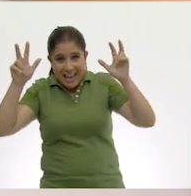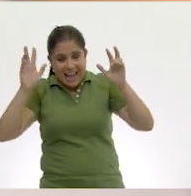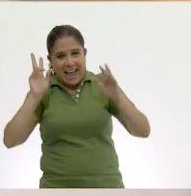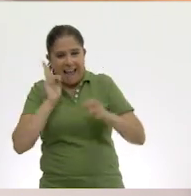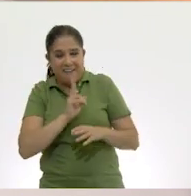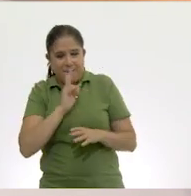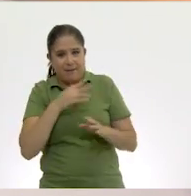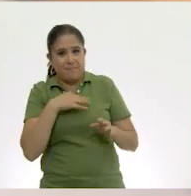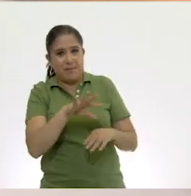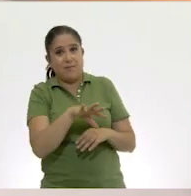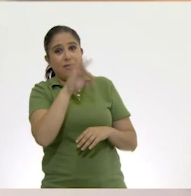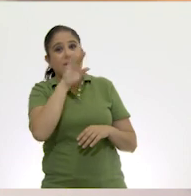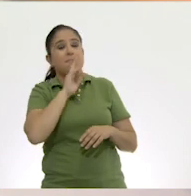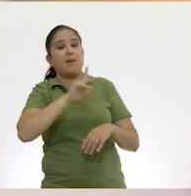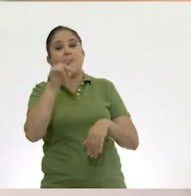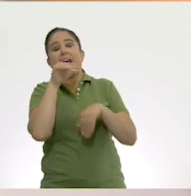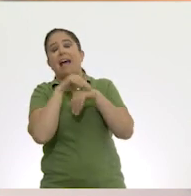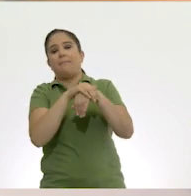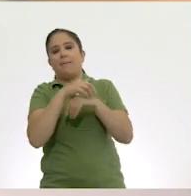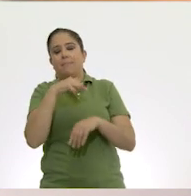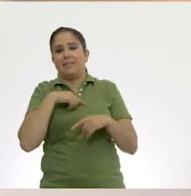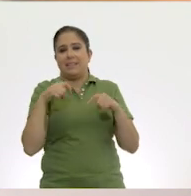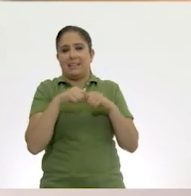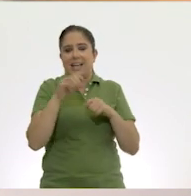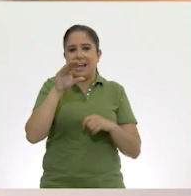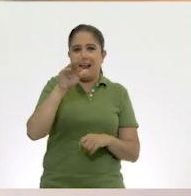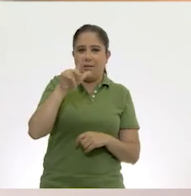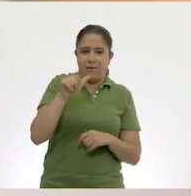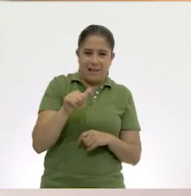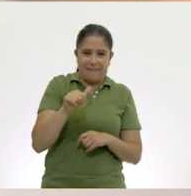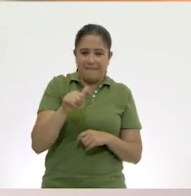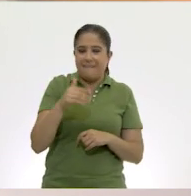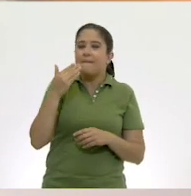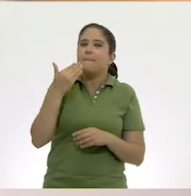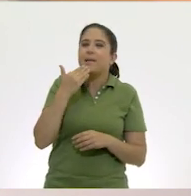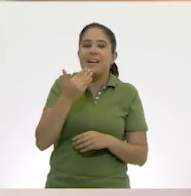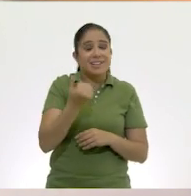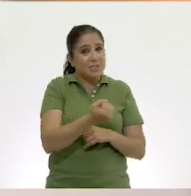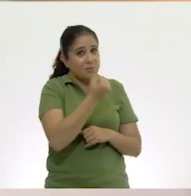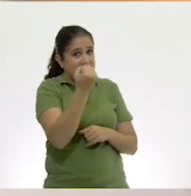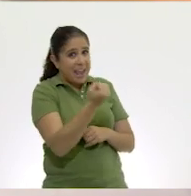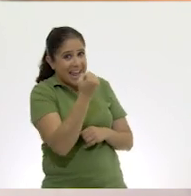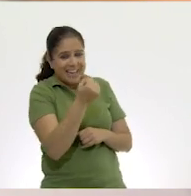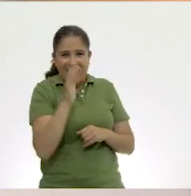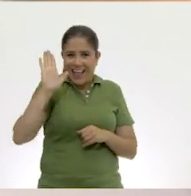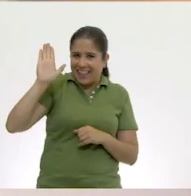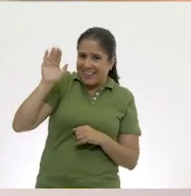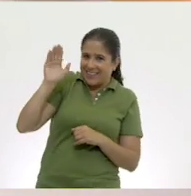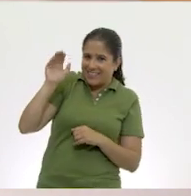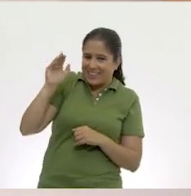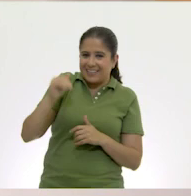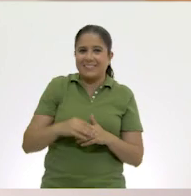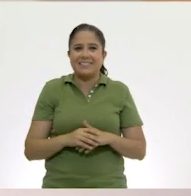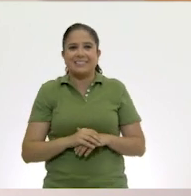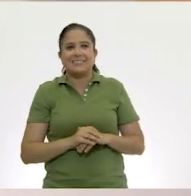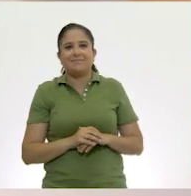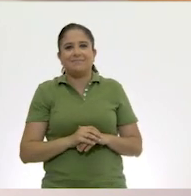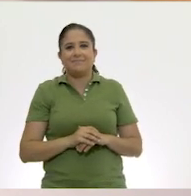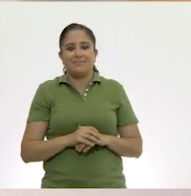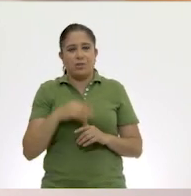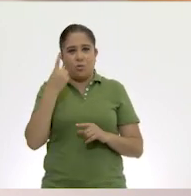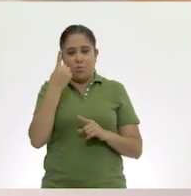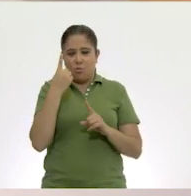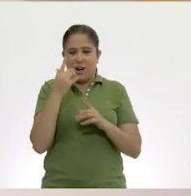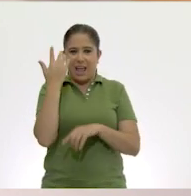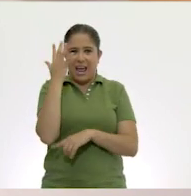si encuentro a la mejor amiga de mi tía caer o la que tengas mucha suerte adiós un árbol